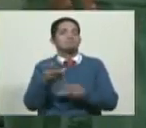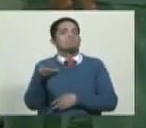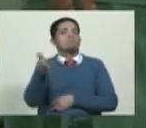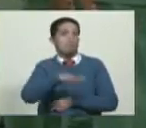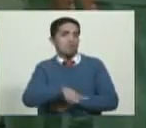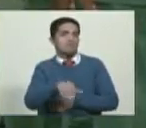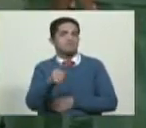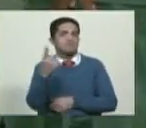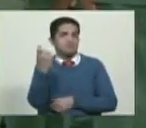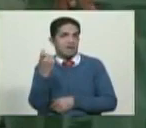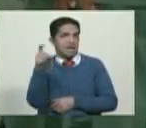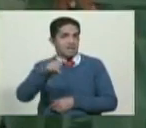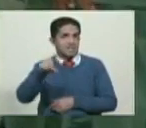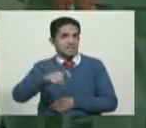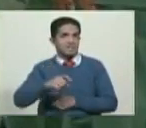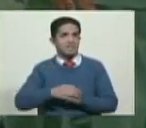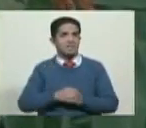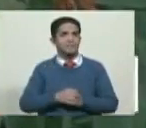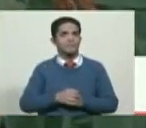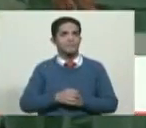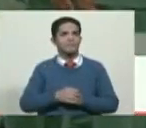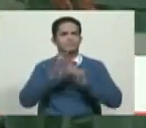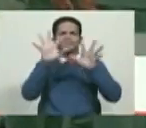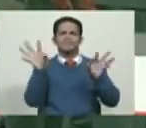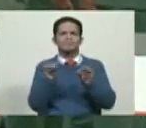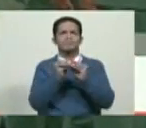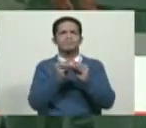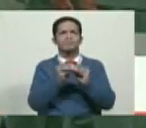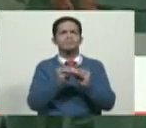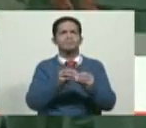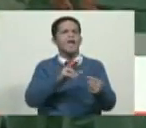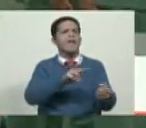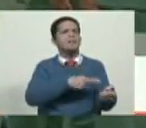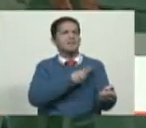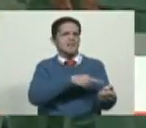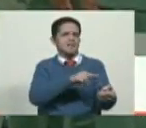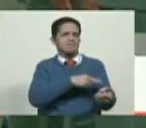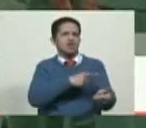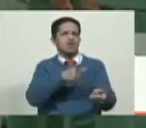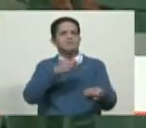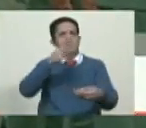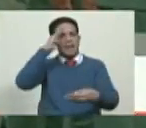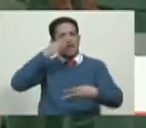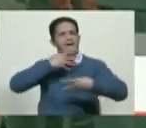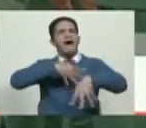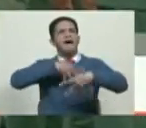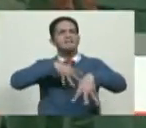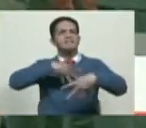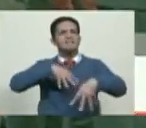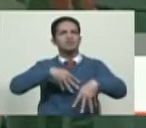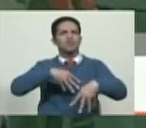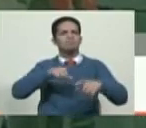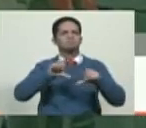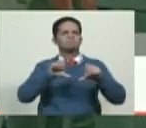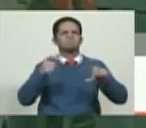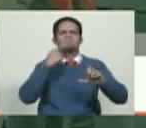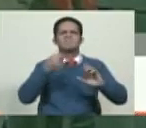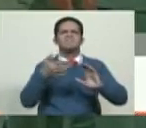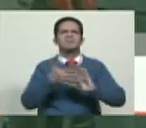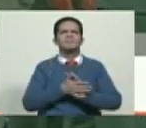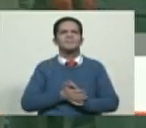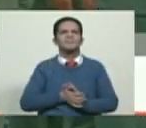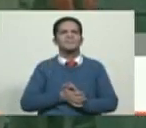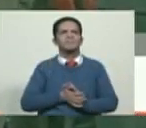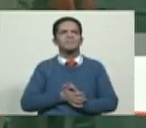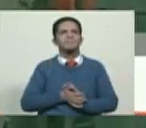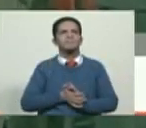necesario. Parafraseando el himno del ejército bolivariano en su estrofa que dice: y si